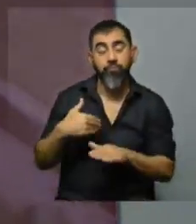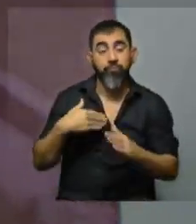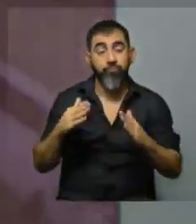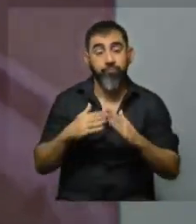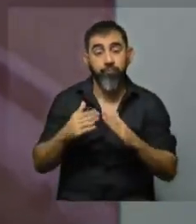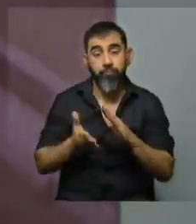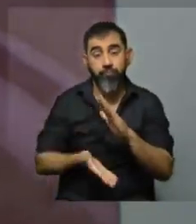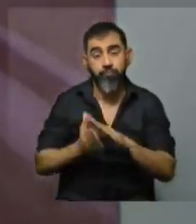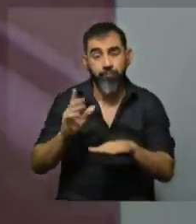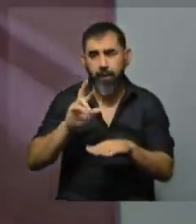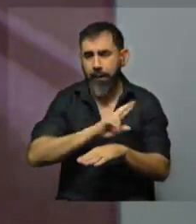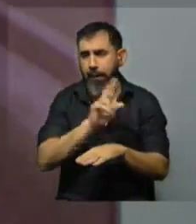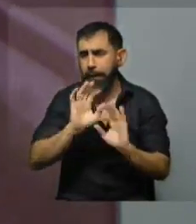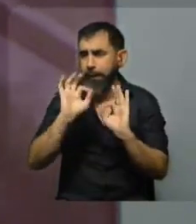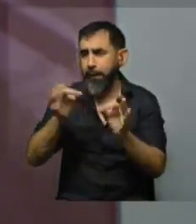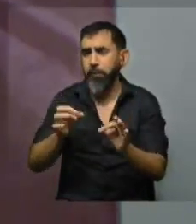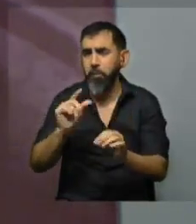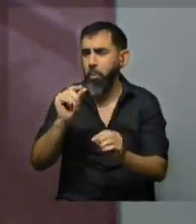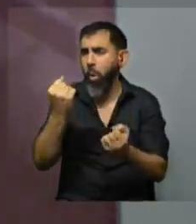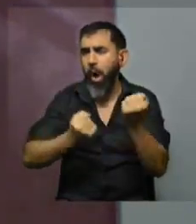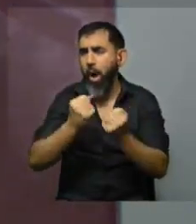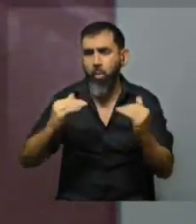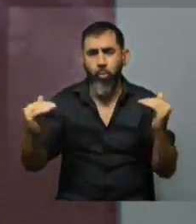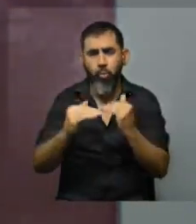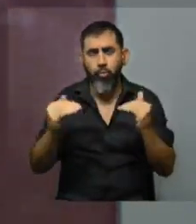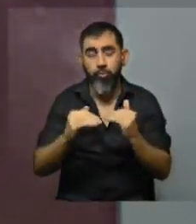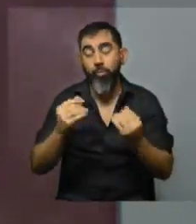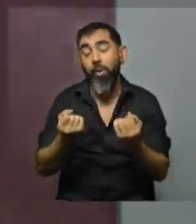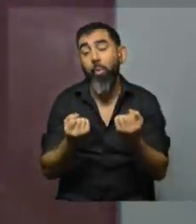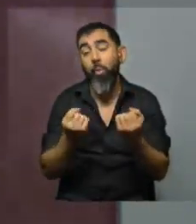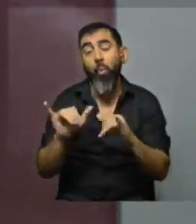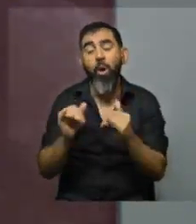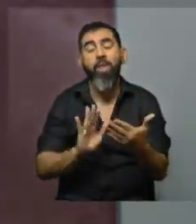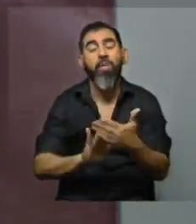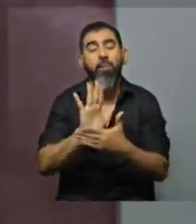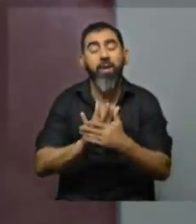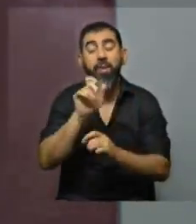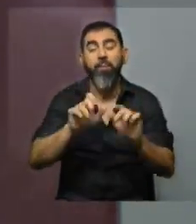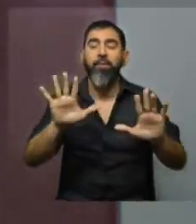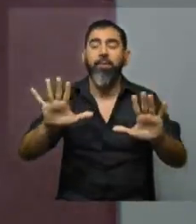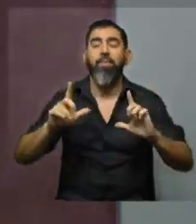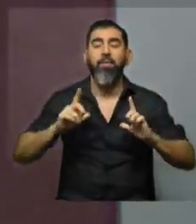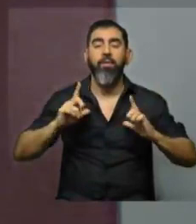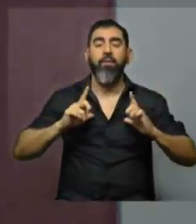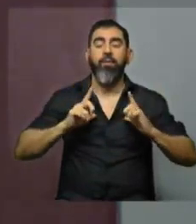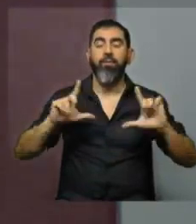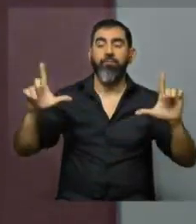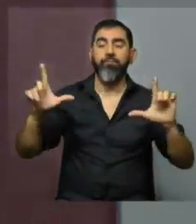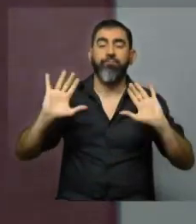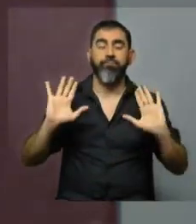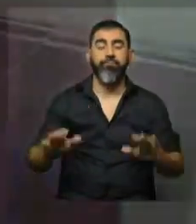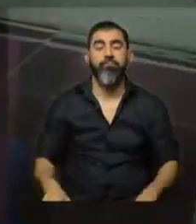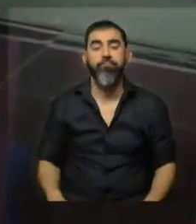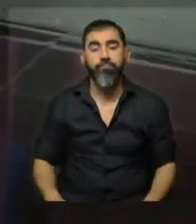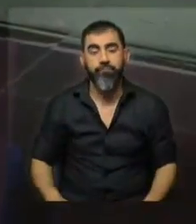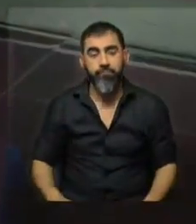casa y llegué en tiempo récord, porque hay pocos autos en la calle. Al jugar de mañana, mucha gente eligió quedarse. ¿Y qué pasa